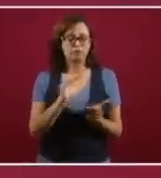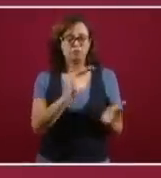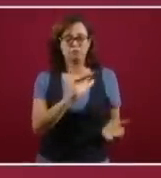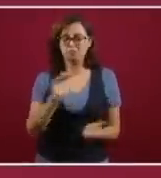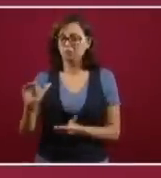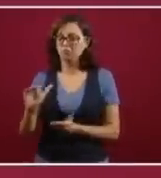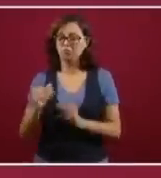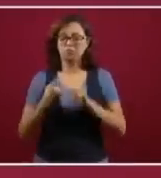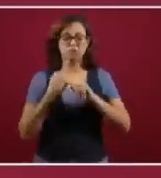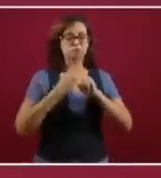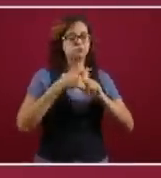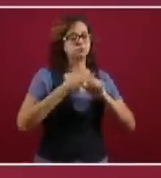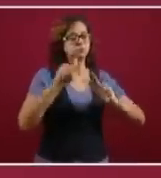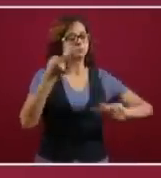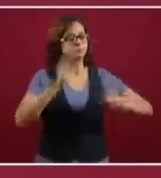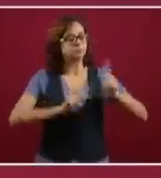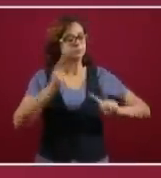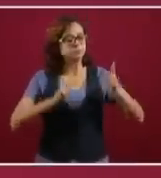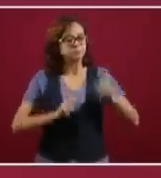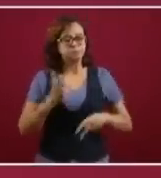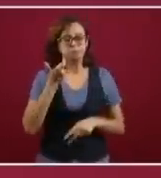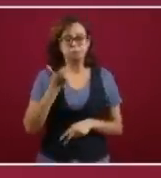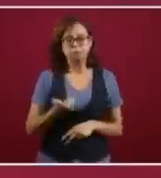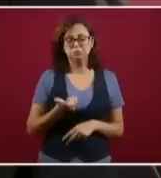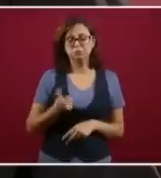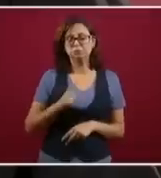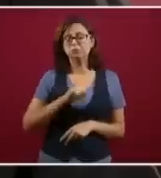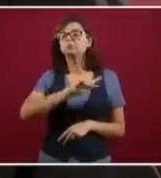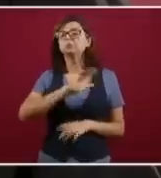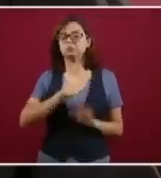fórmulas y deciden a quién vender